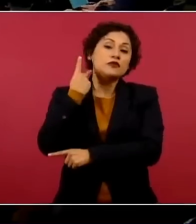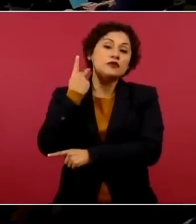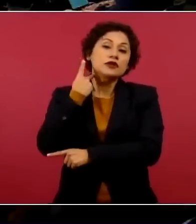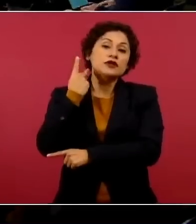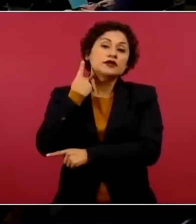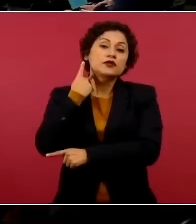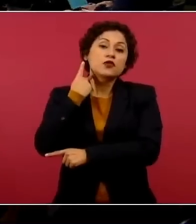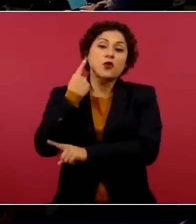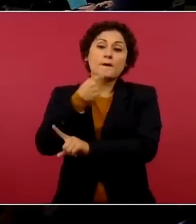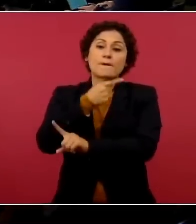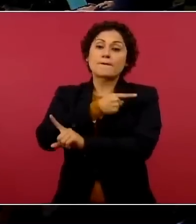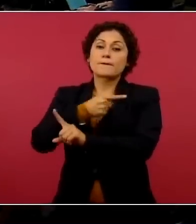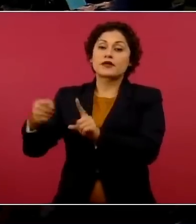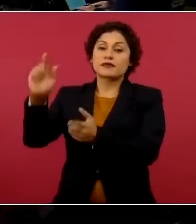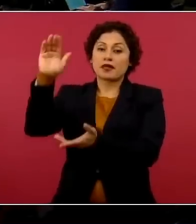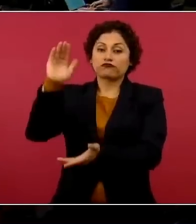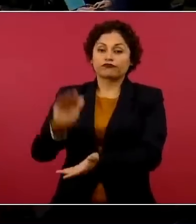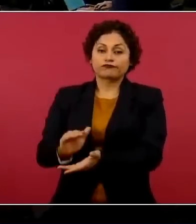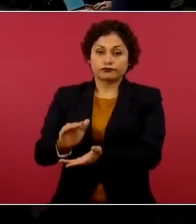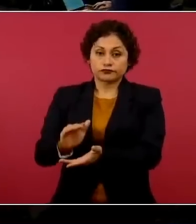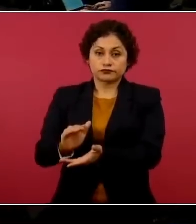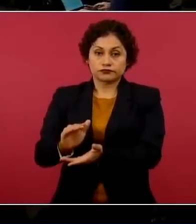a la mitad,